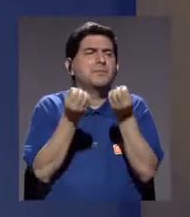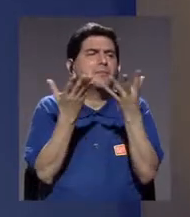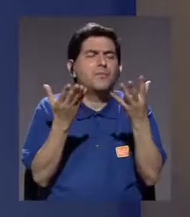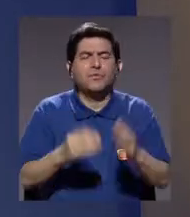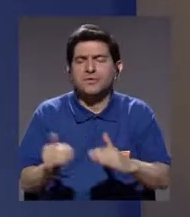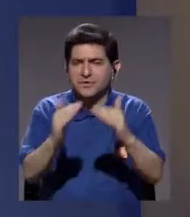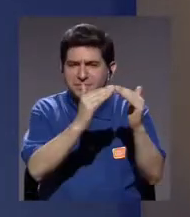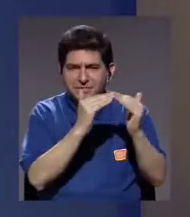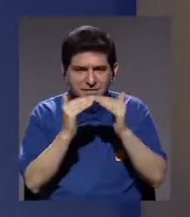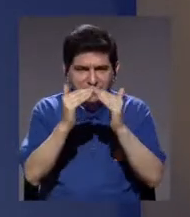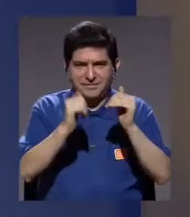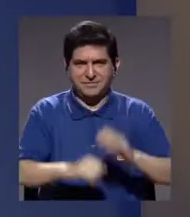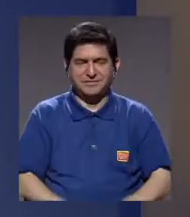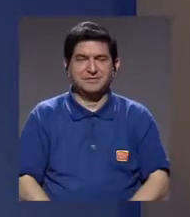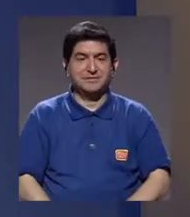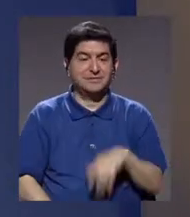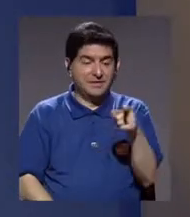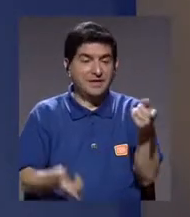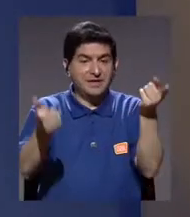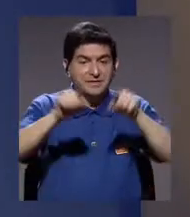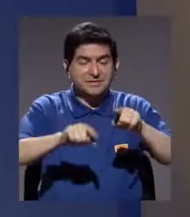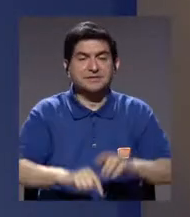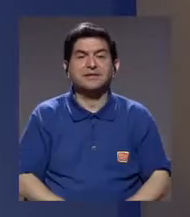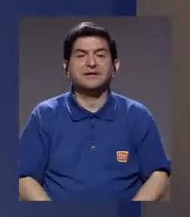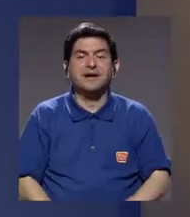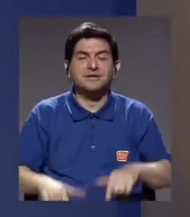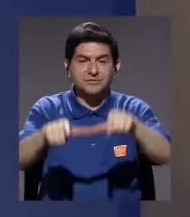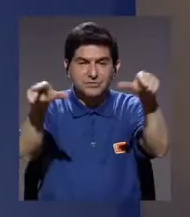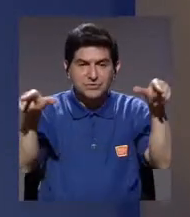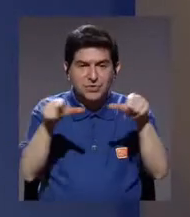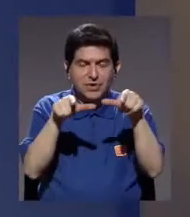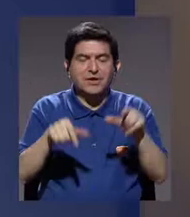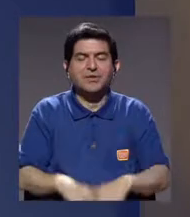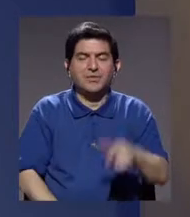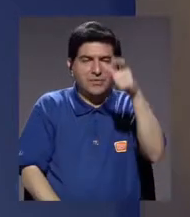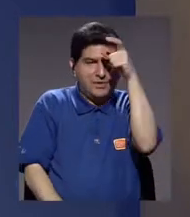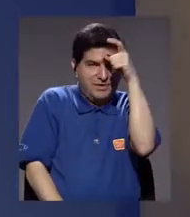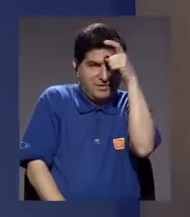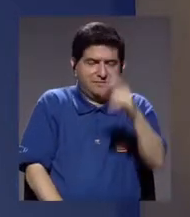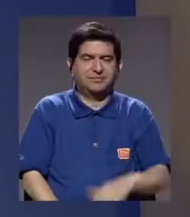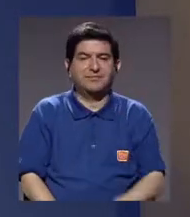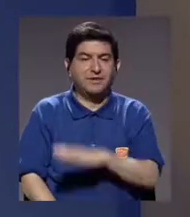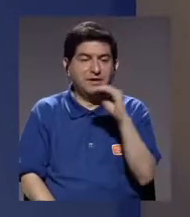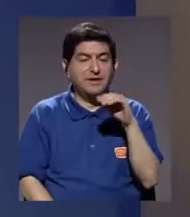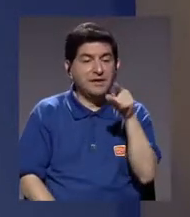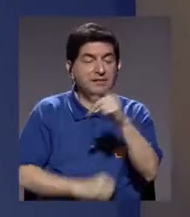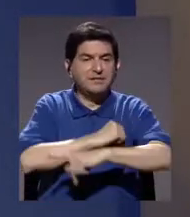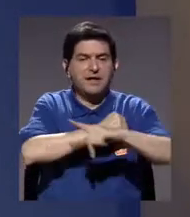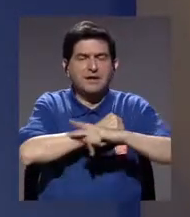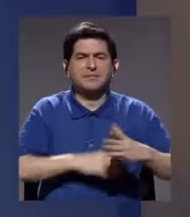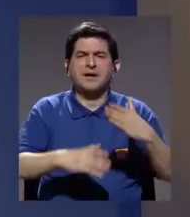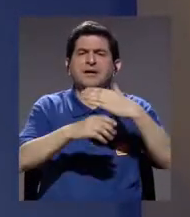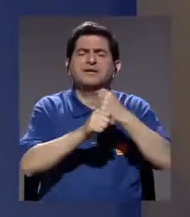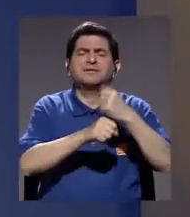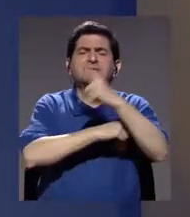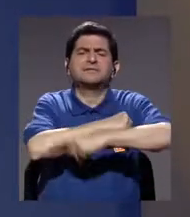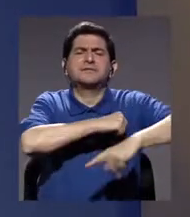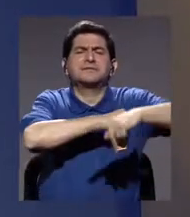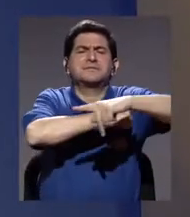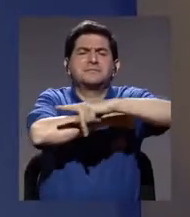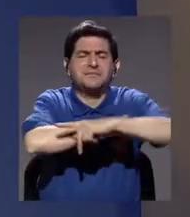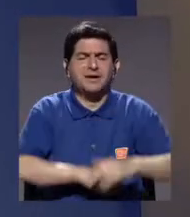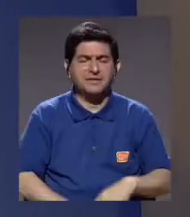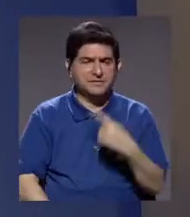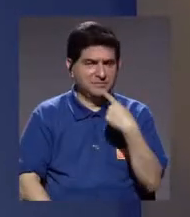de civilizaciones que han pasado por el territorio turco y que han hecho de ese país un país que,